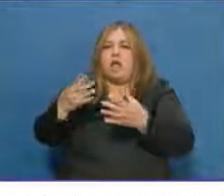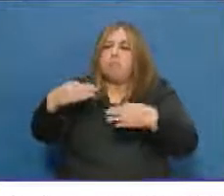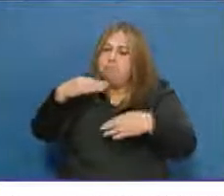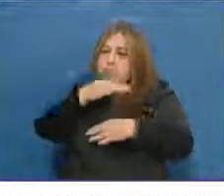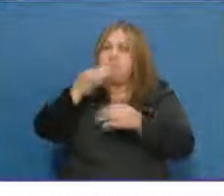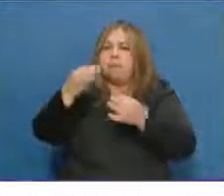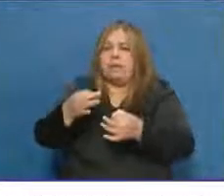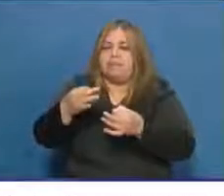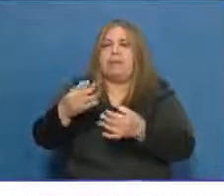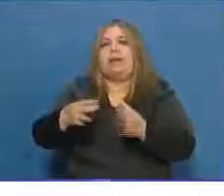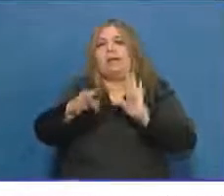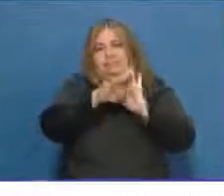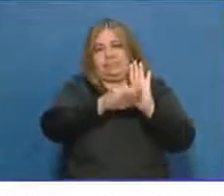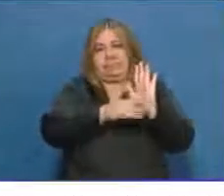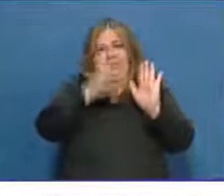esas disposiciones. Estamos